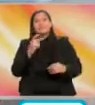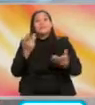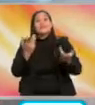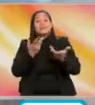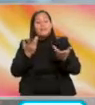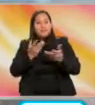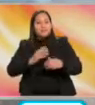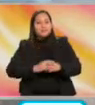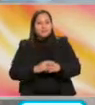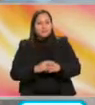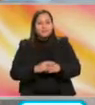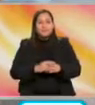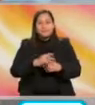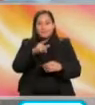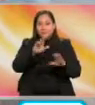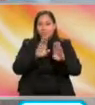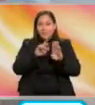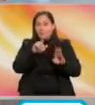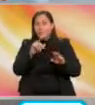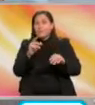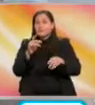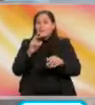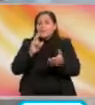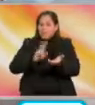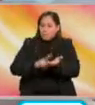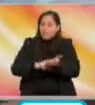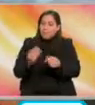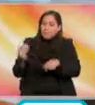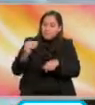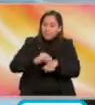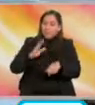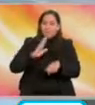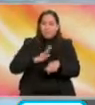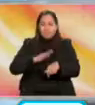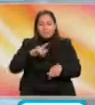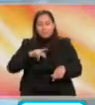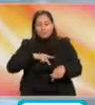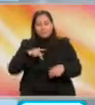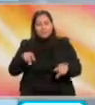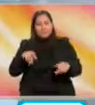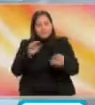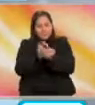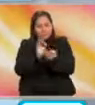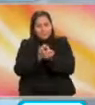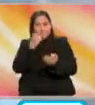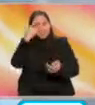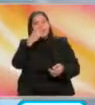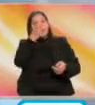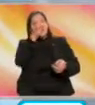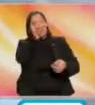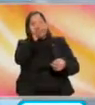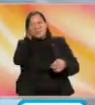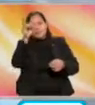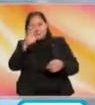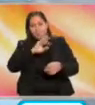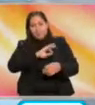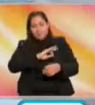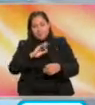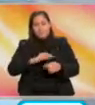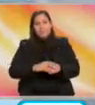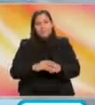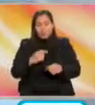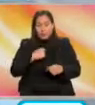hacer algo adicional, darle un valor agregado a tu servicio Sí. para que esa competencia la hagas a un lado. Seas